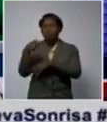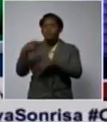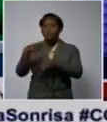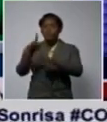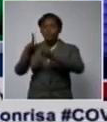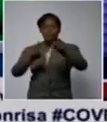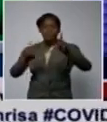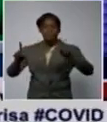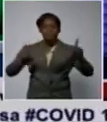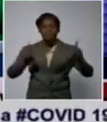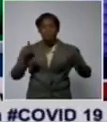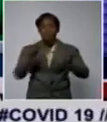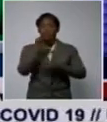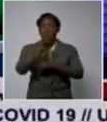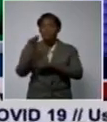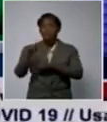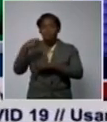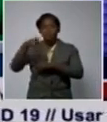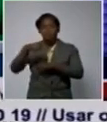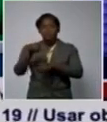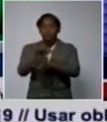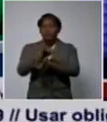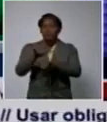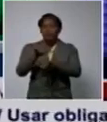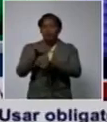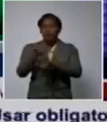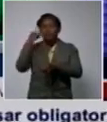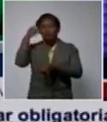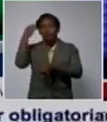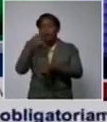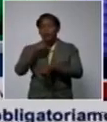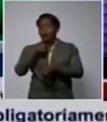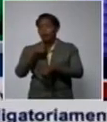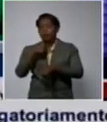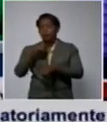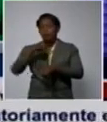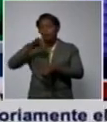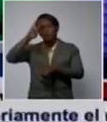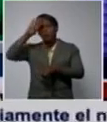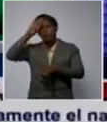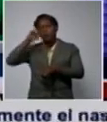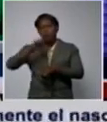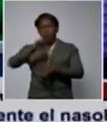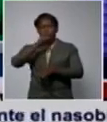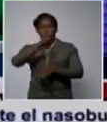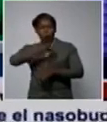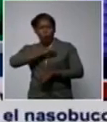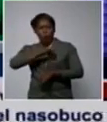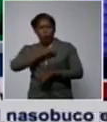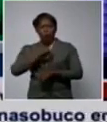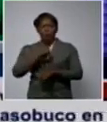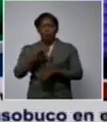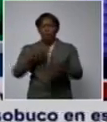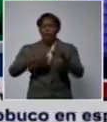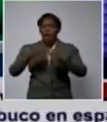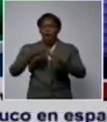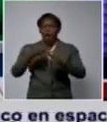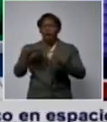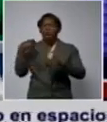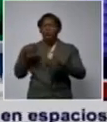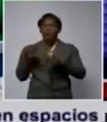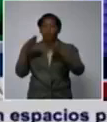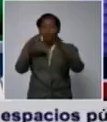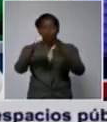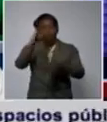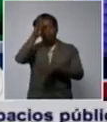personas, inmediatamente que tengan algún síntoma, acudan a los servicios de salud. Y en Santiago